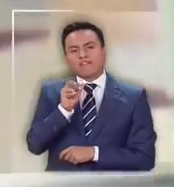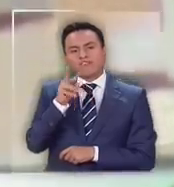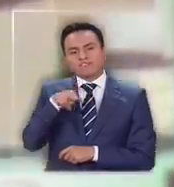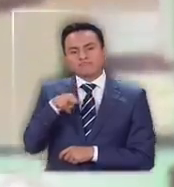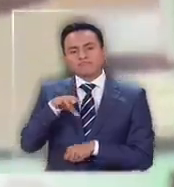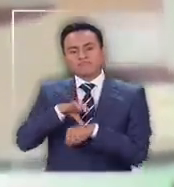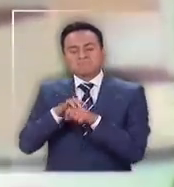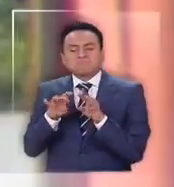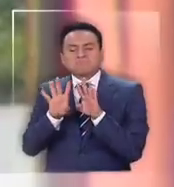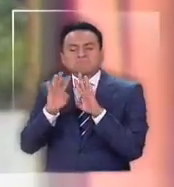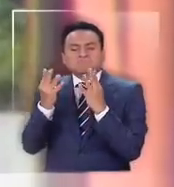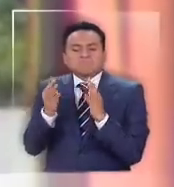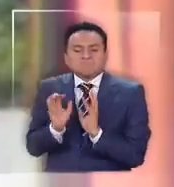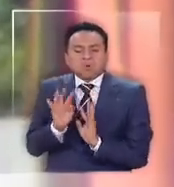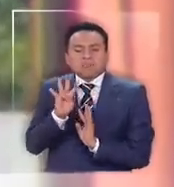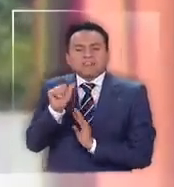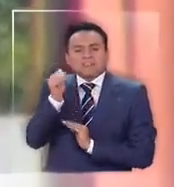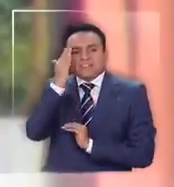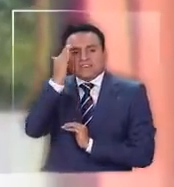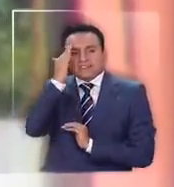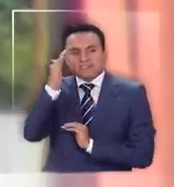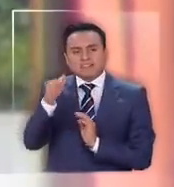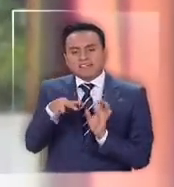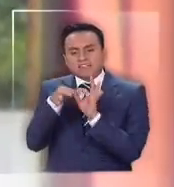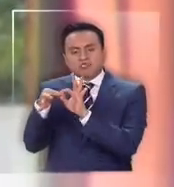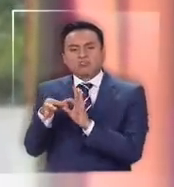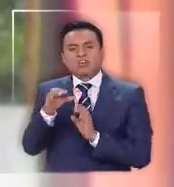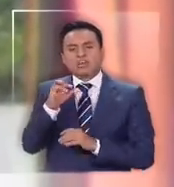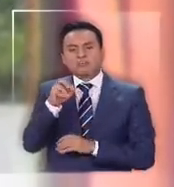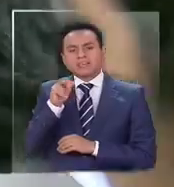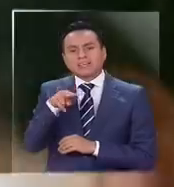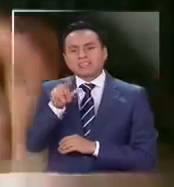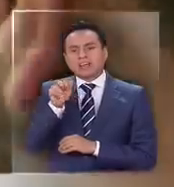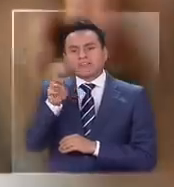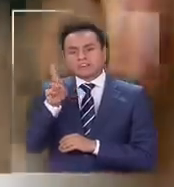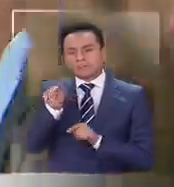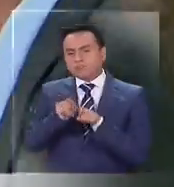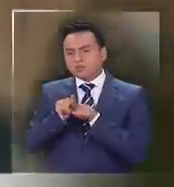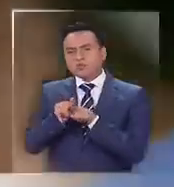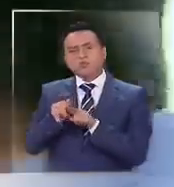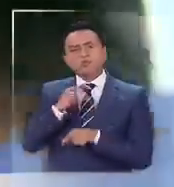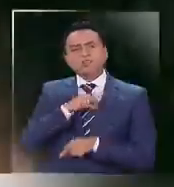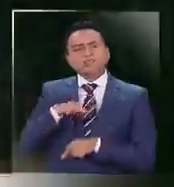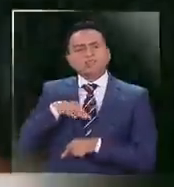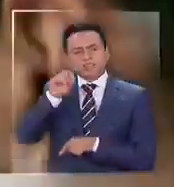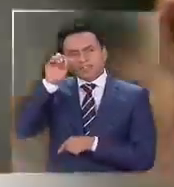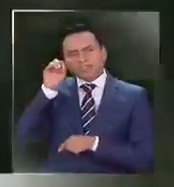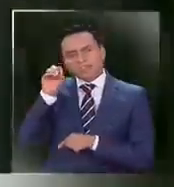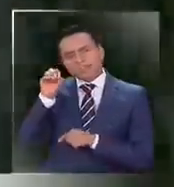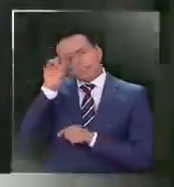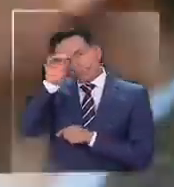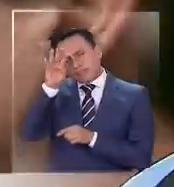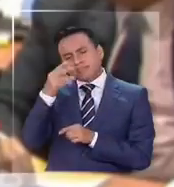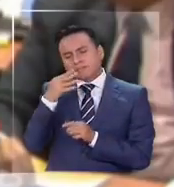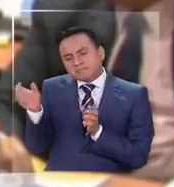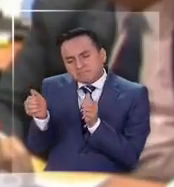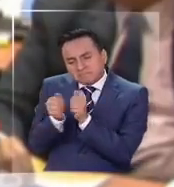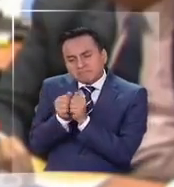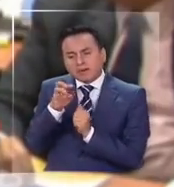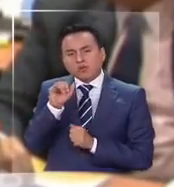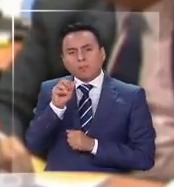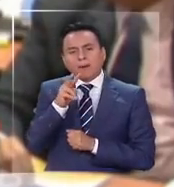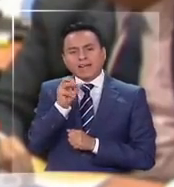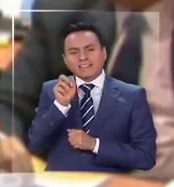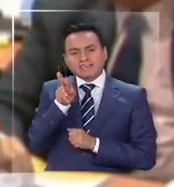prisión preventiva por 46 días en el anexo Capitán Llaver junto al ex subsecretario de Minería Pablo Wagner, imputados por delitos